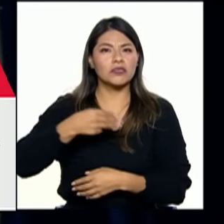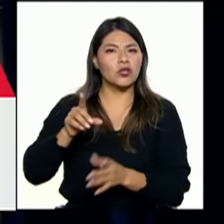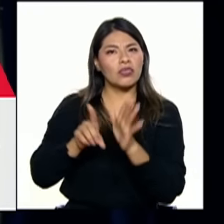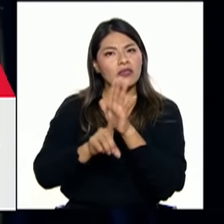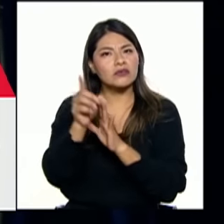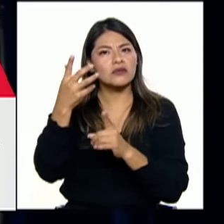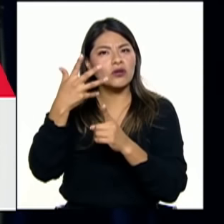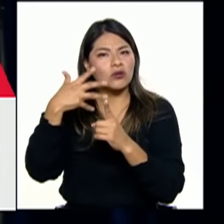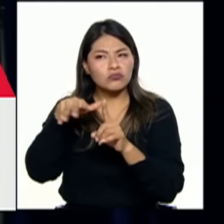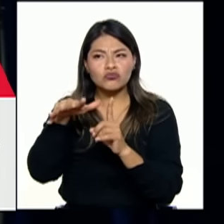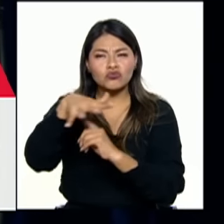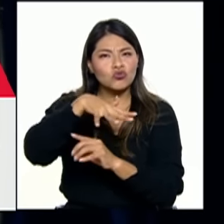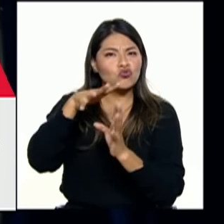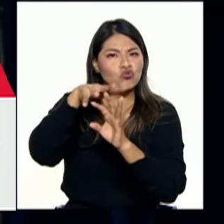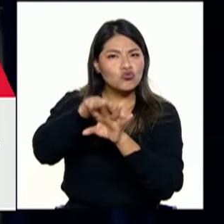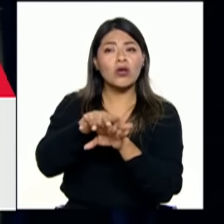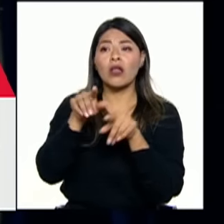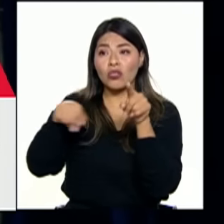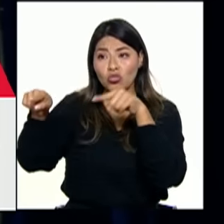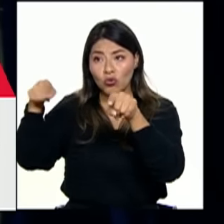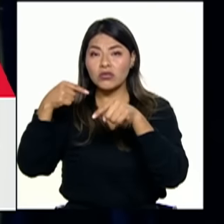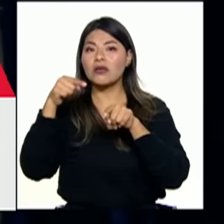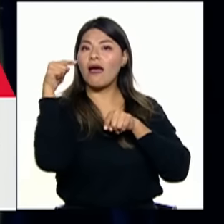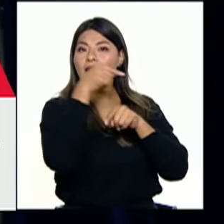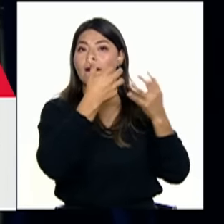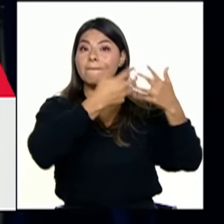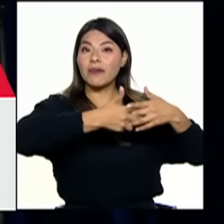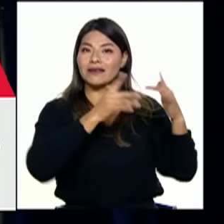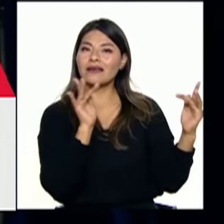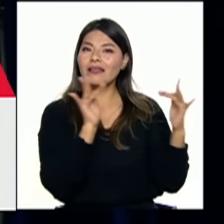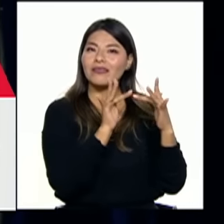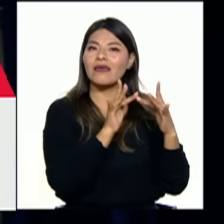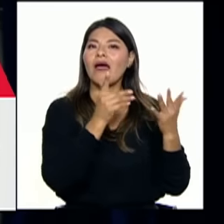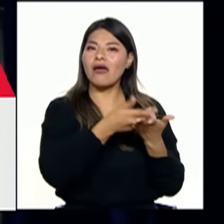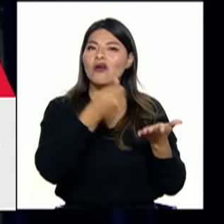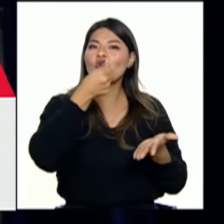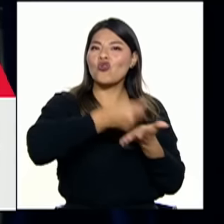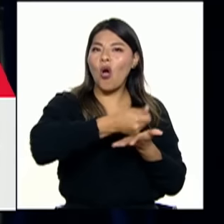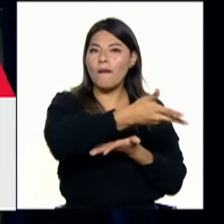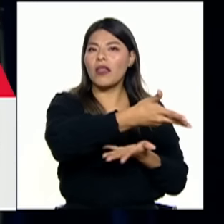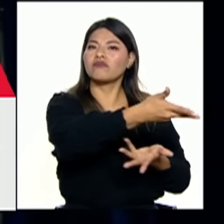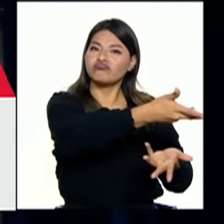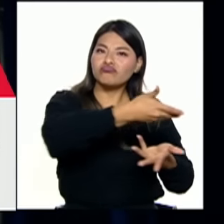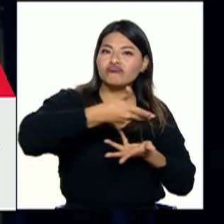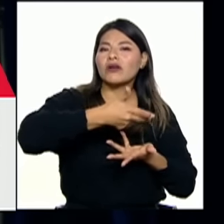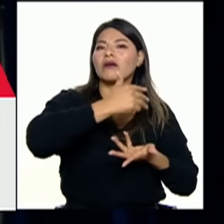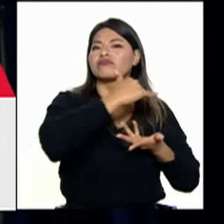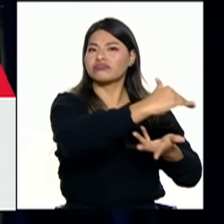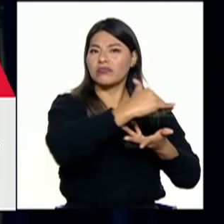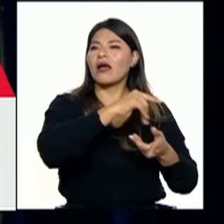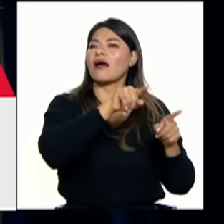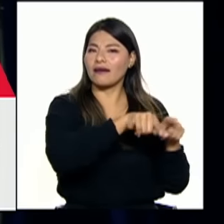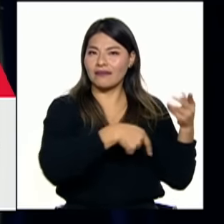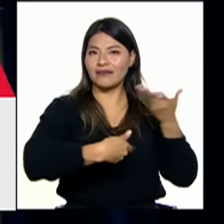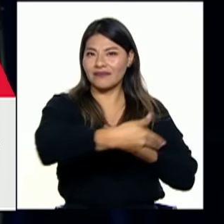interior podrán seguir comprando mediante estos núcleos ejecutores. señores